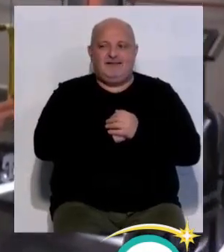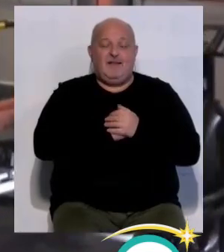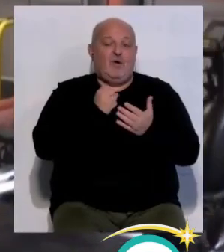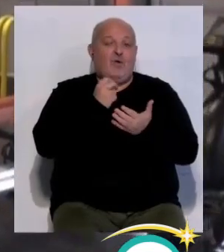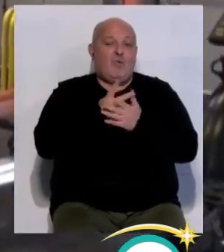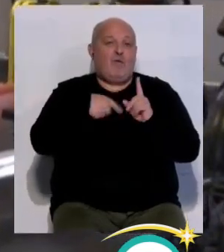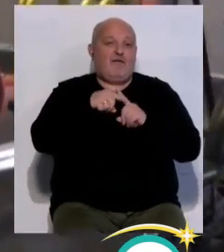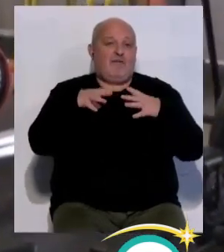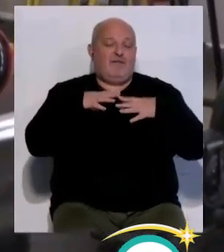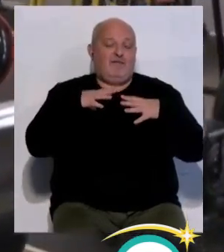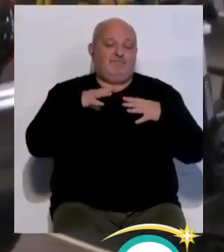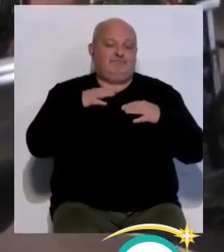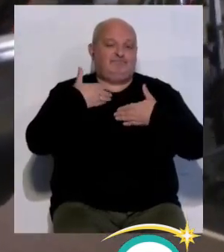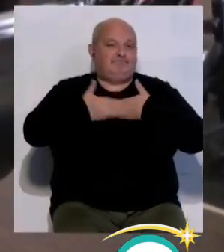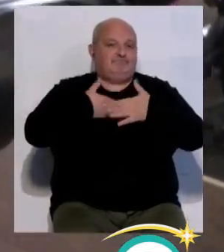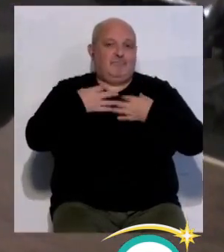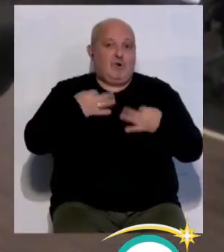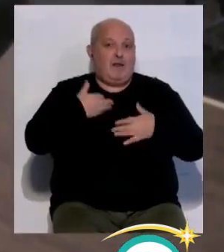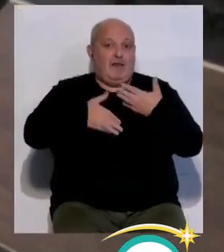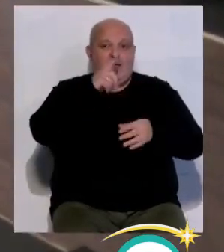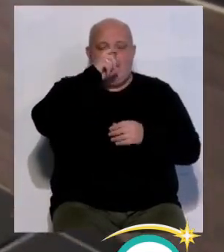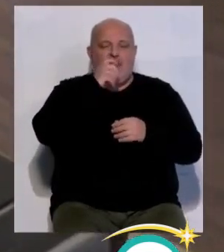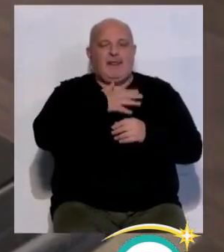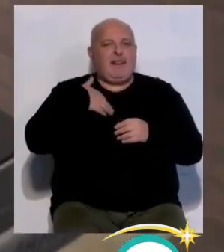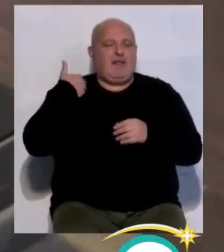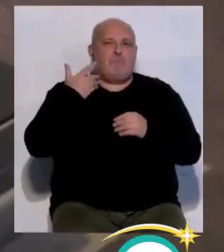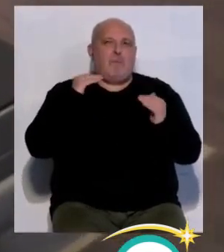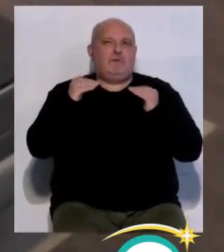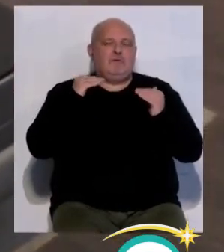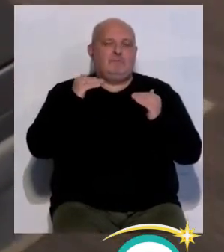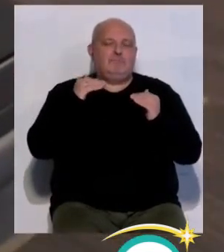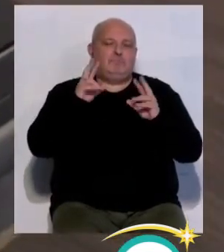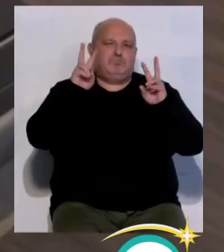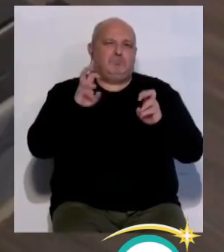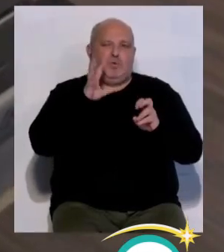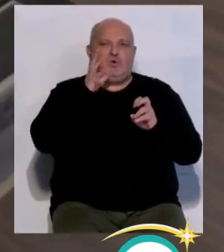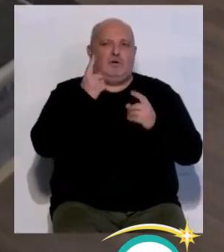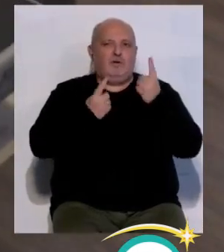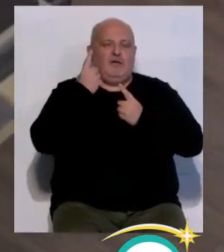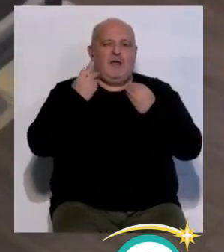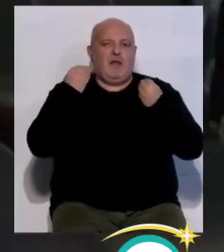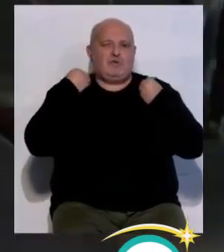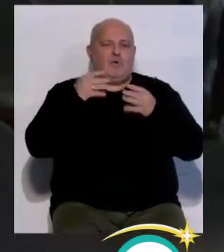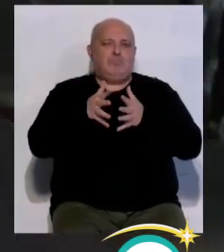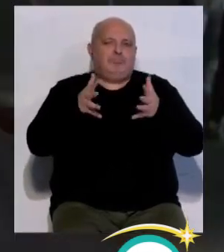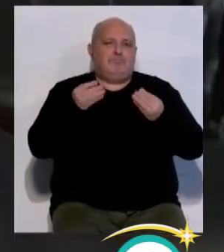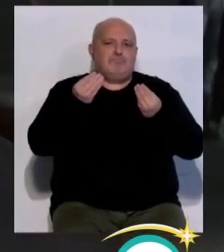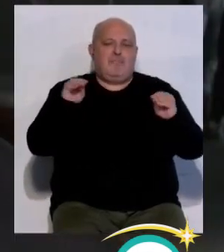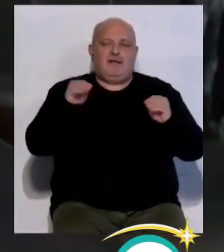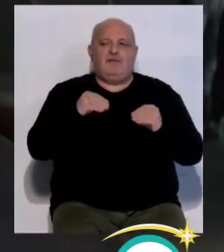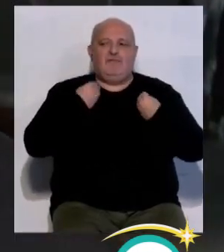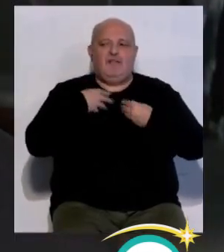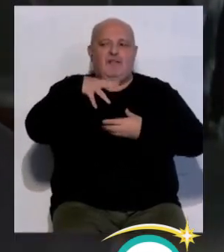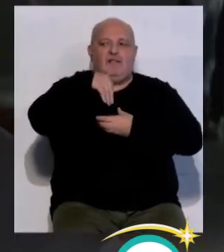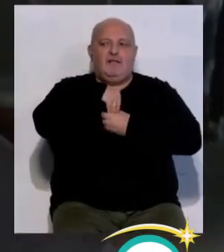La vuelta de las vacaciones de verano y el comienzo de año se convierten en momentos álgidos en las recepciones de los gimnasios. Tienes que meter en tu